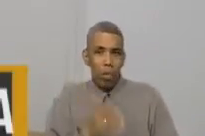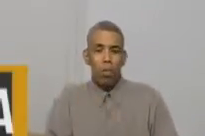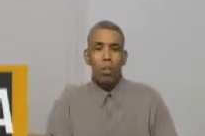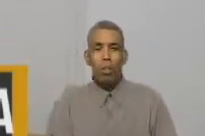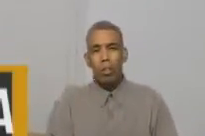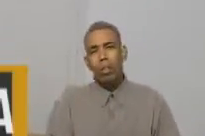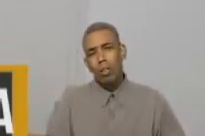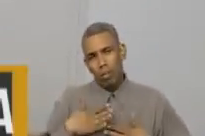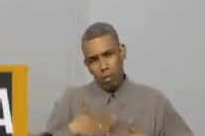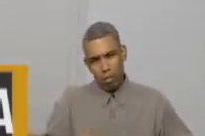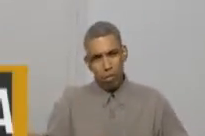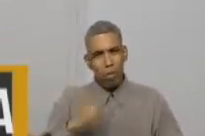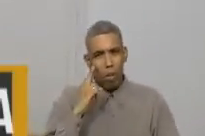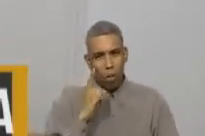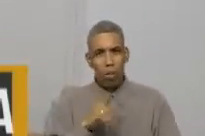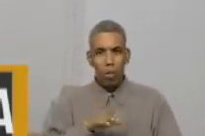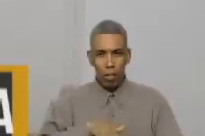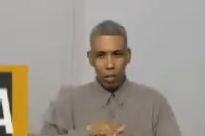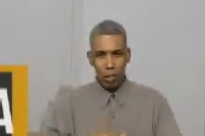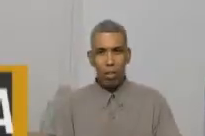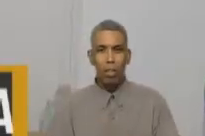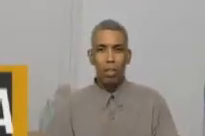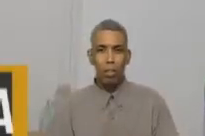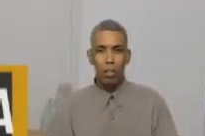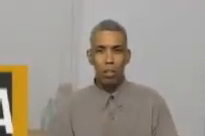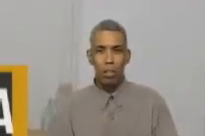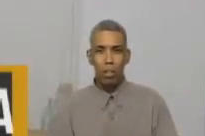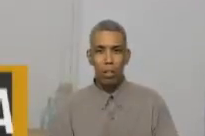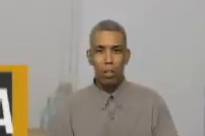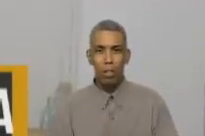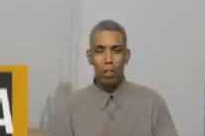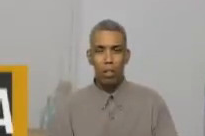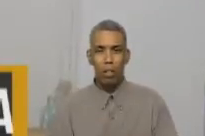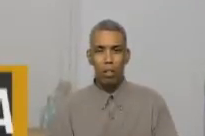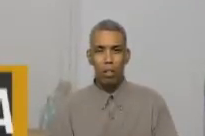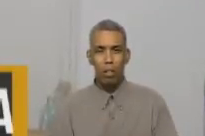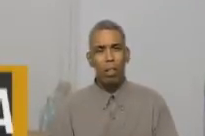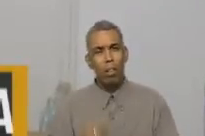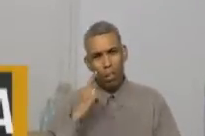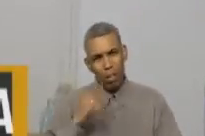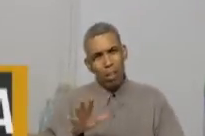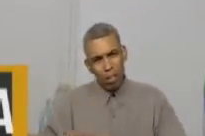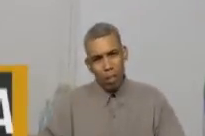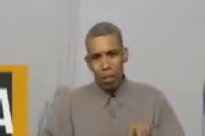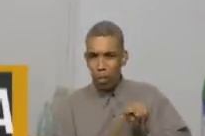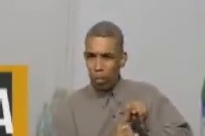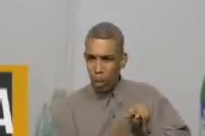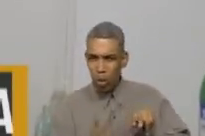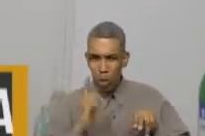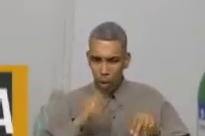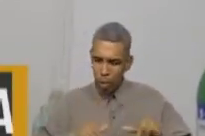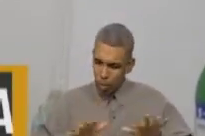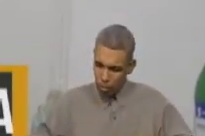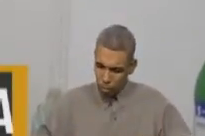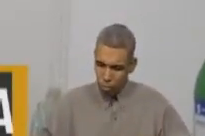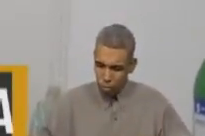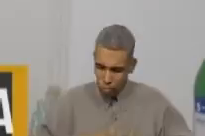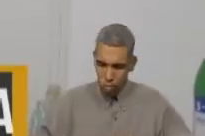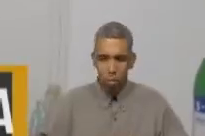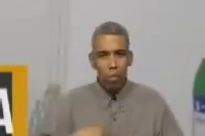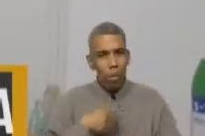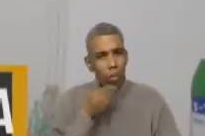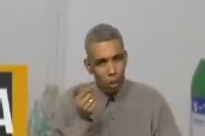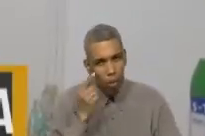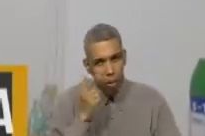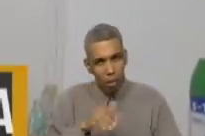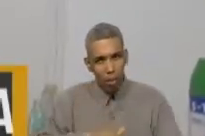seamos prudentes al momento de conducir y que disminuyamos la velocidad. Téngalo por seguro que si todos participamos y hacemos